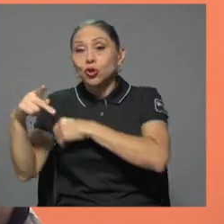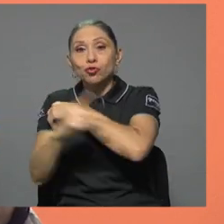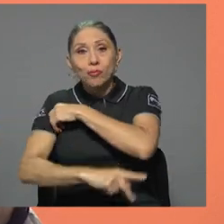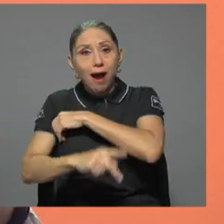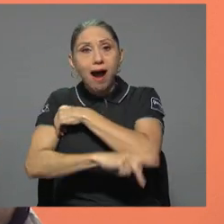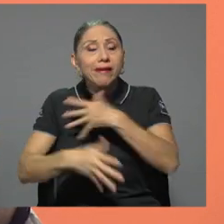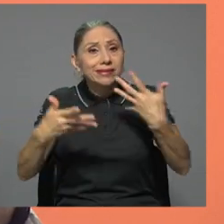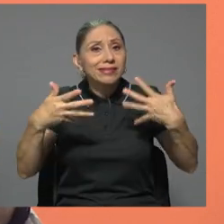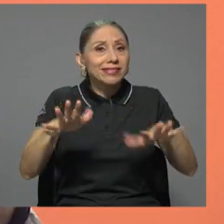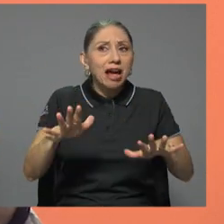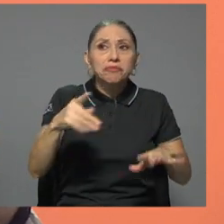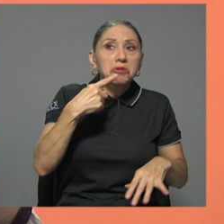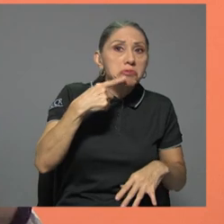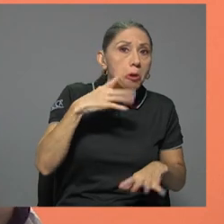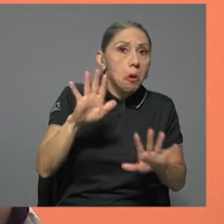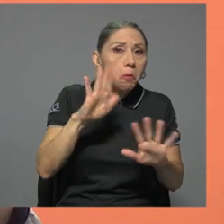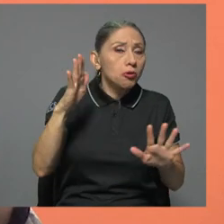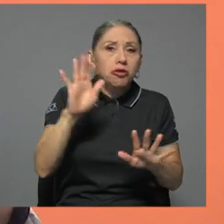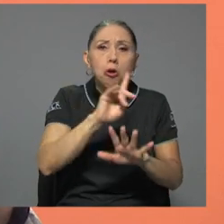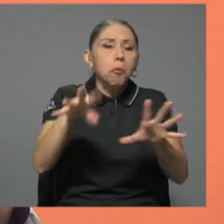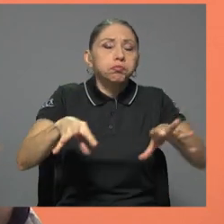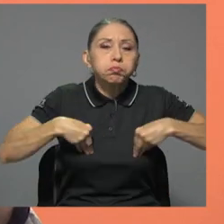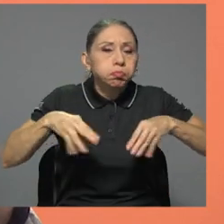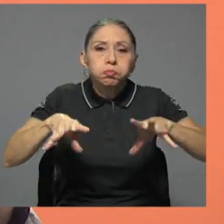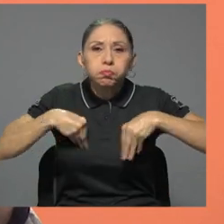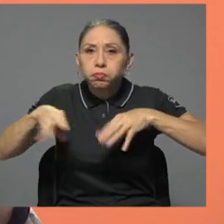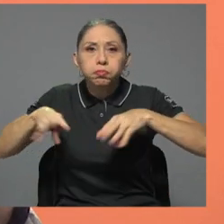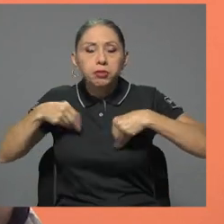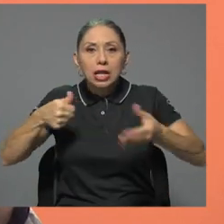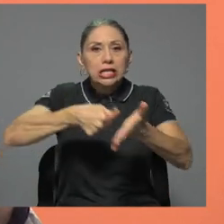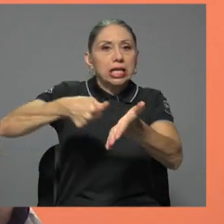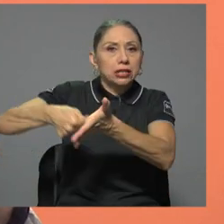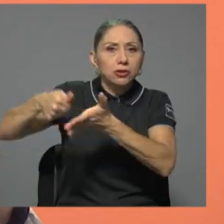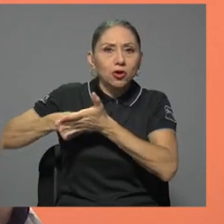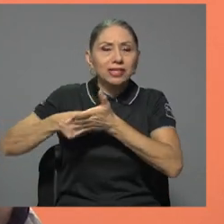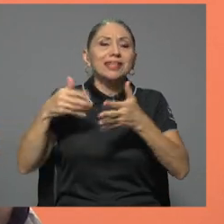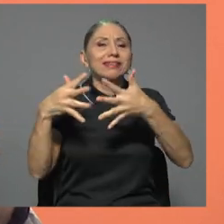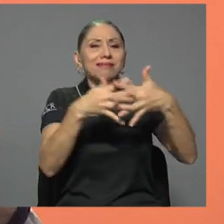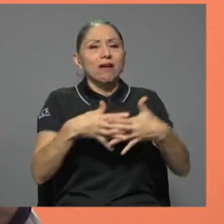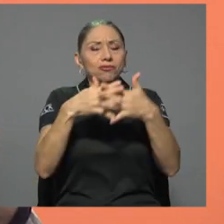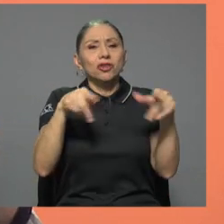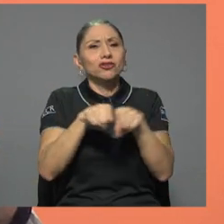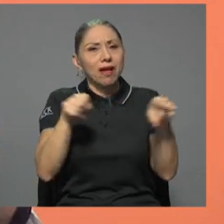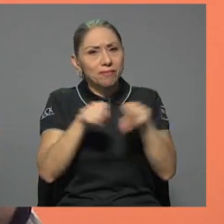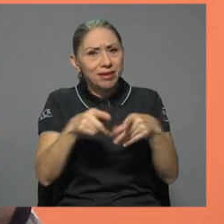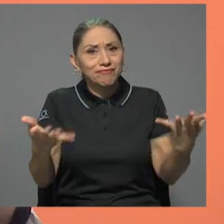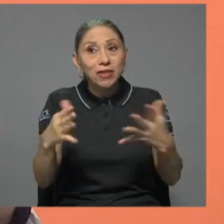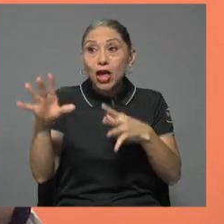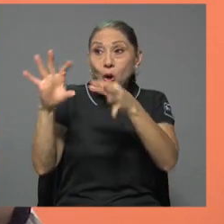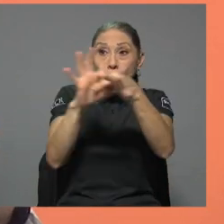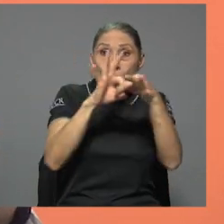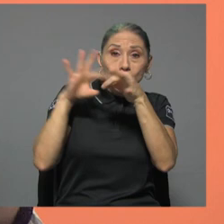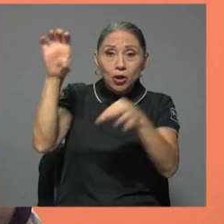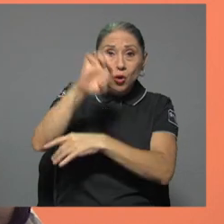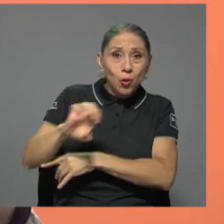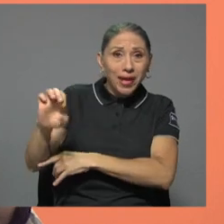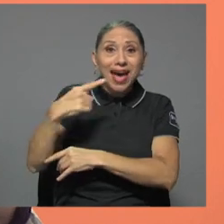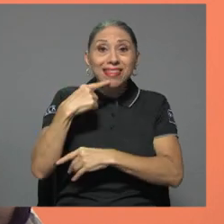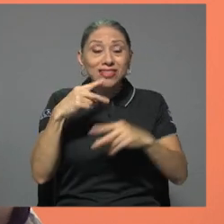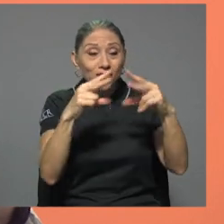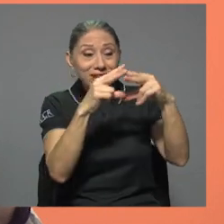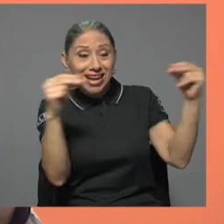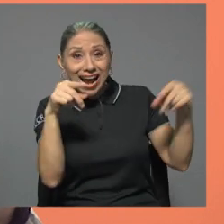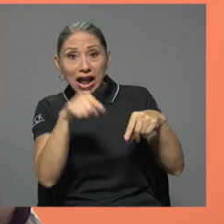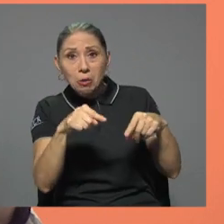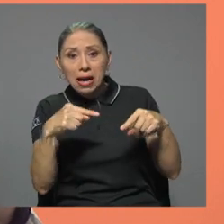este llamado desconocer las elecciones a eeuu también ha manifestado su preocupación lo que sucede y nicaragua la unión europea ha dicho que nicaragua se cambien